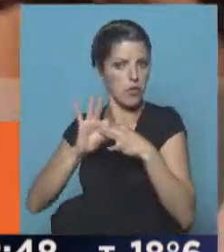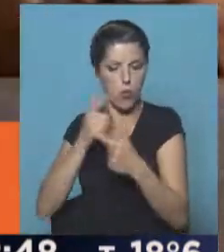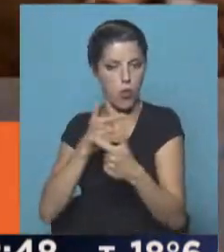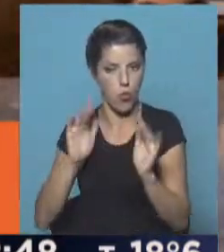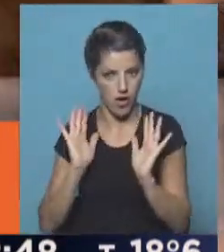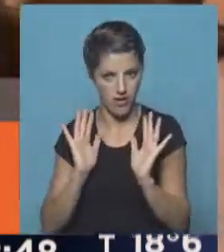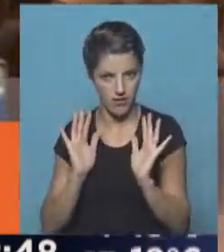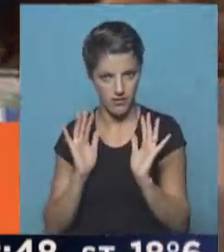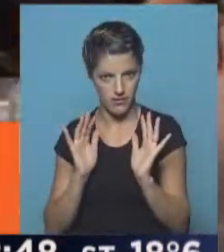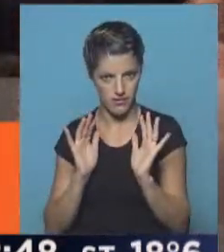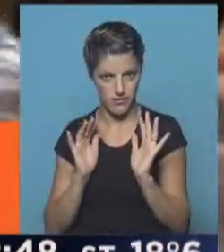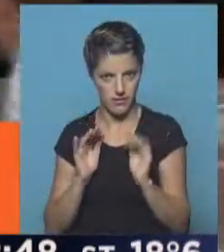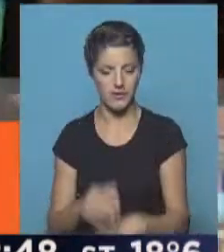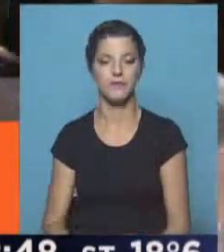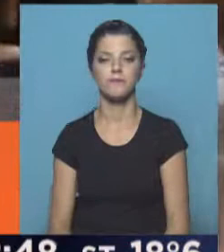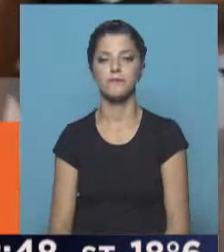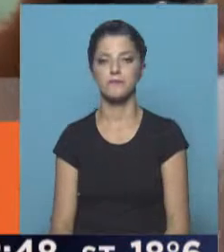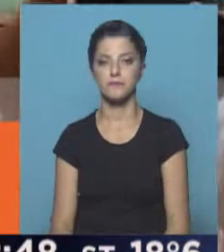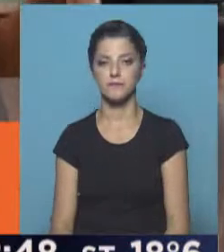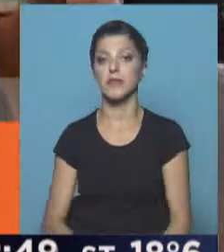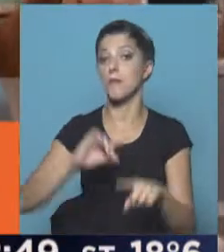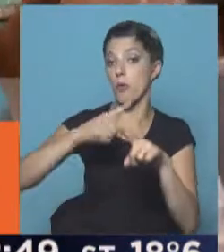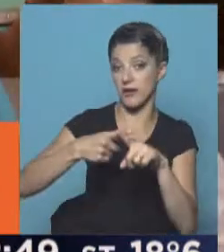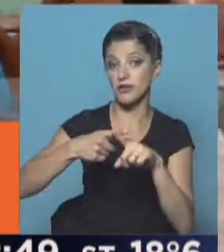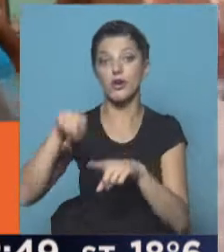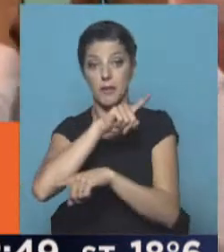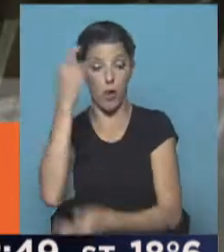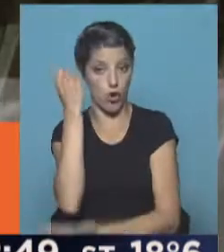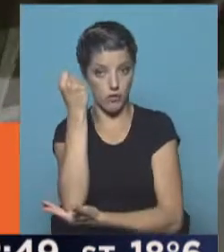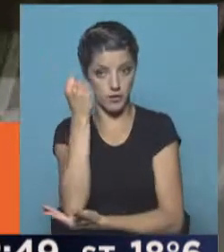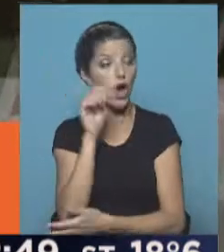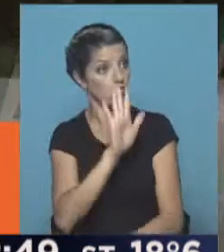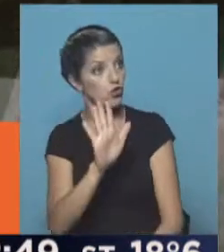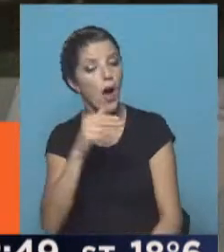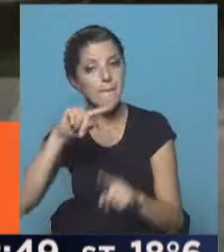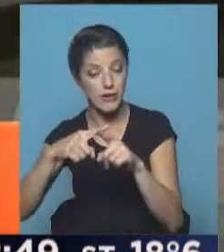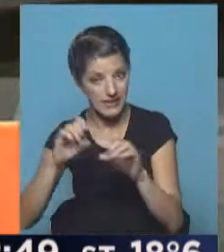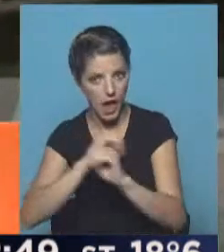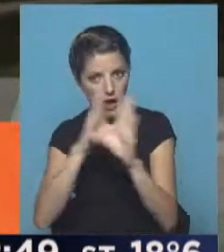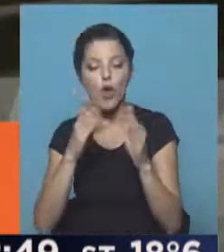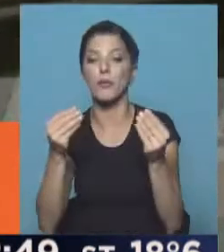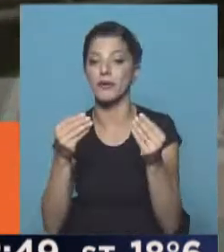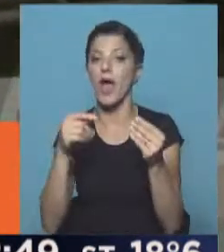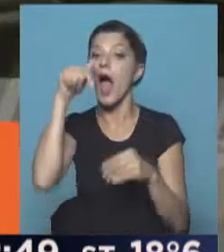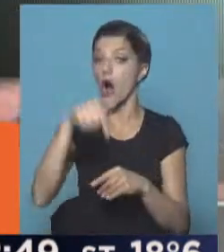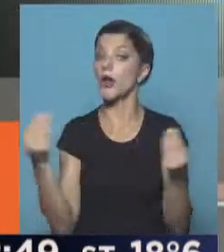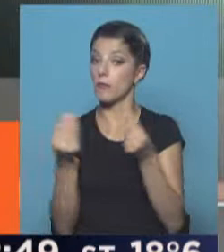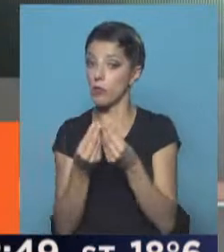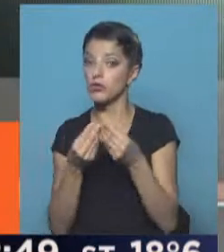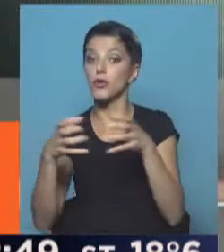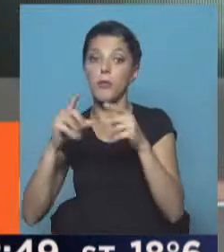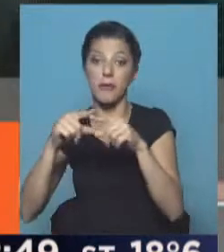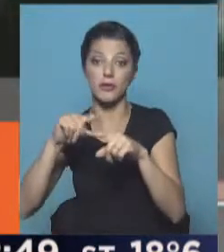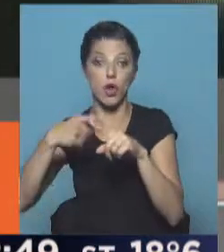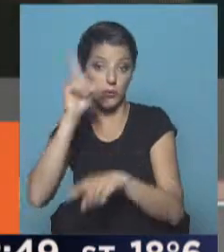esa clase ni económica ni política. No, es un outsider. Es tan claro que cuando en estos días lo están abandonando, sí, del Partido Republicano, él dice, bueno, que se